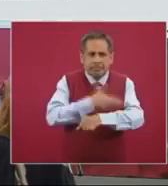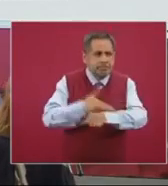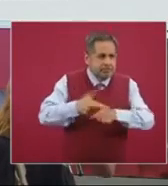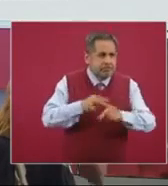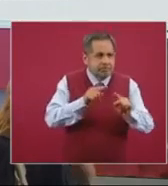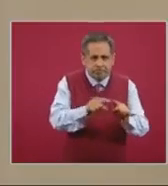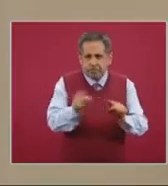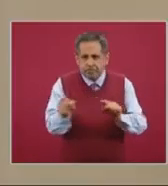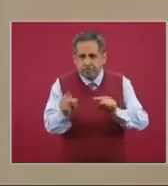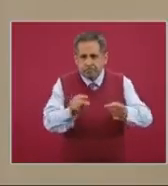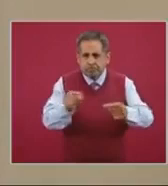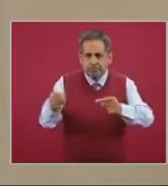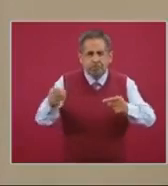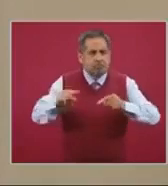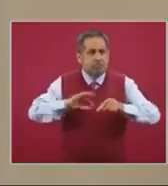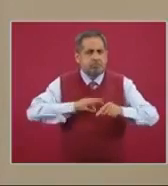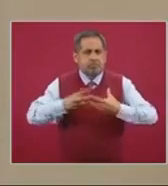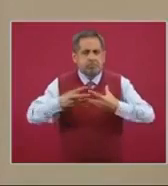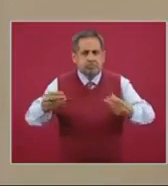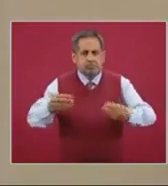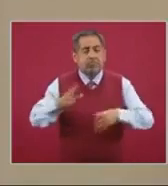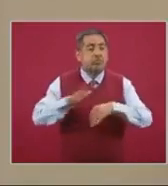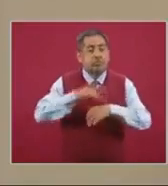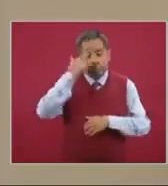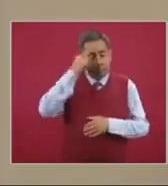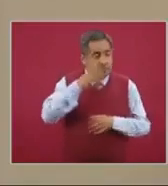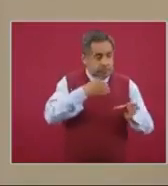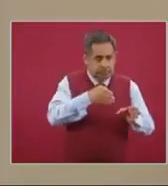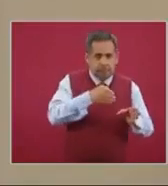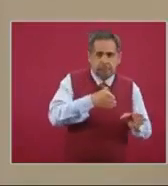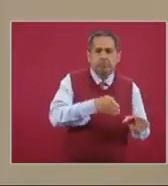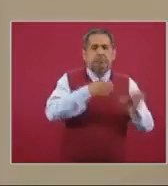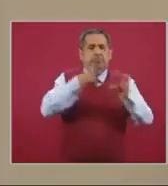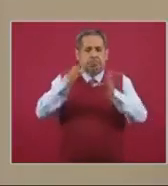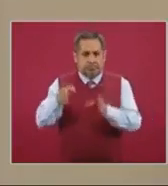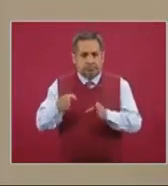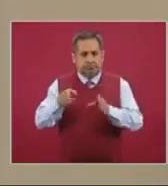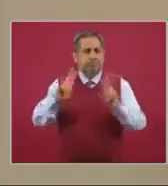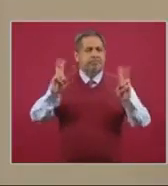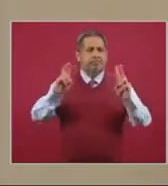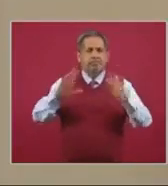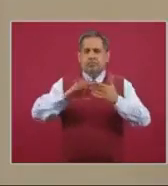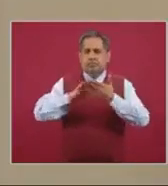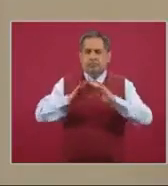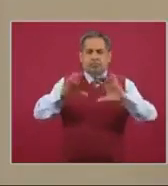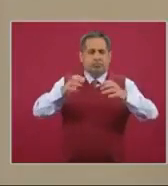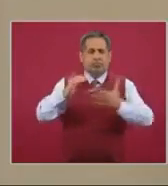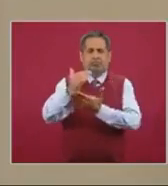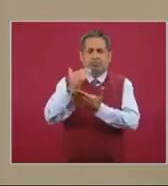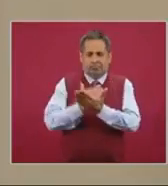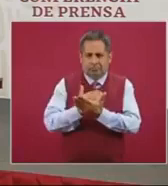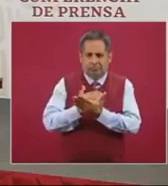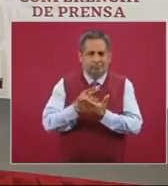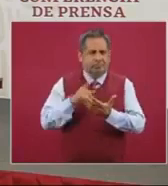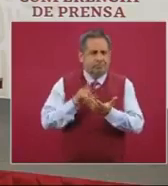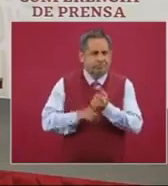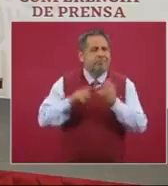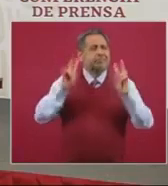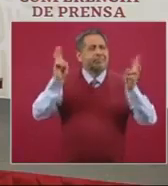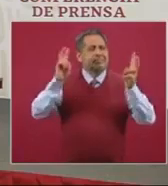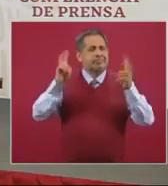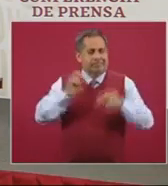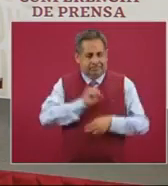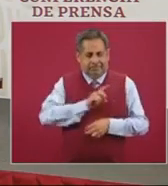Porque el procedimiento 2, que consiste en la mitigación comunitaria, que en México se llamó Jornada Nacional de